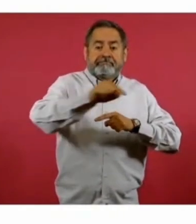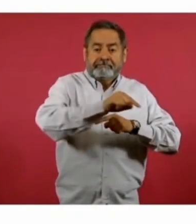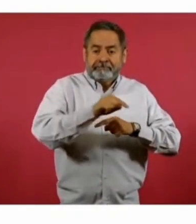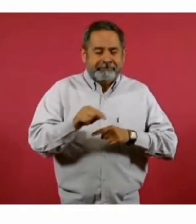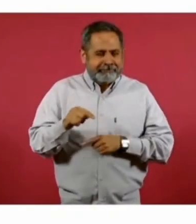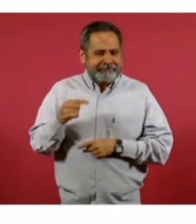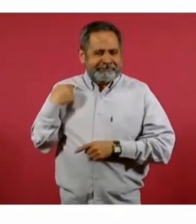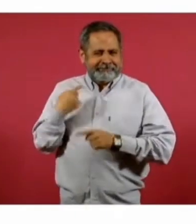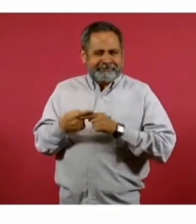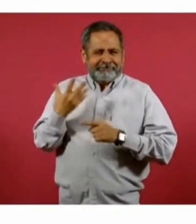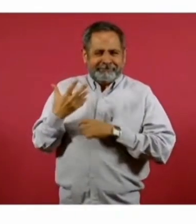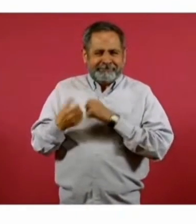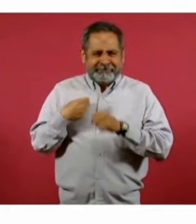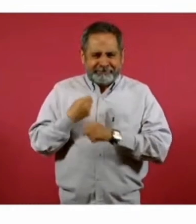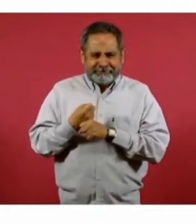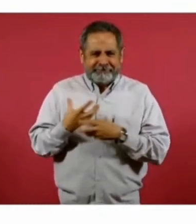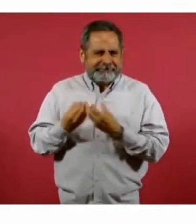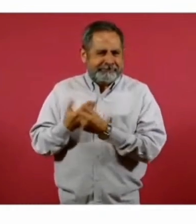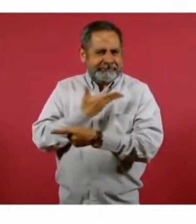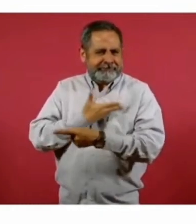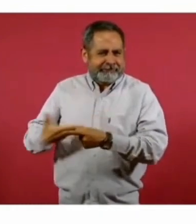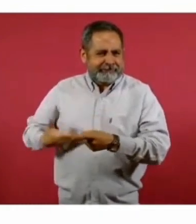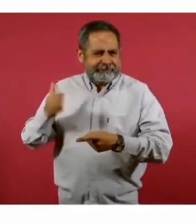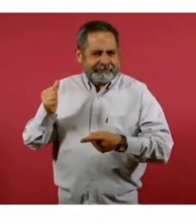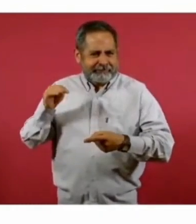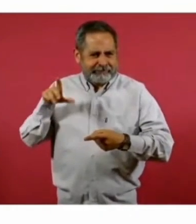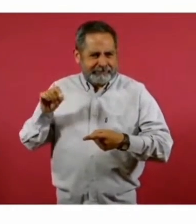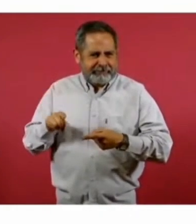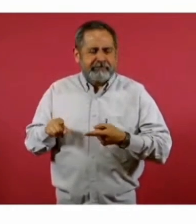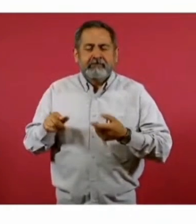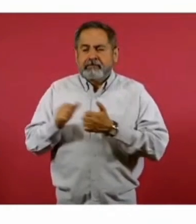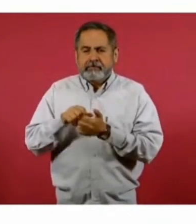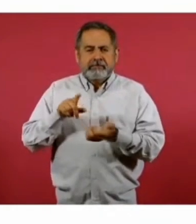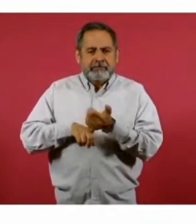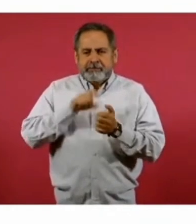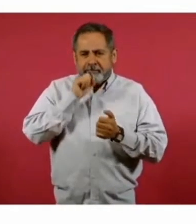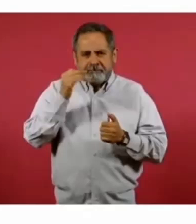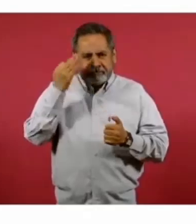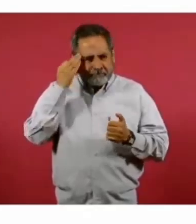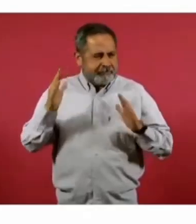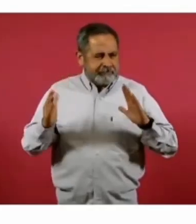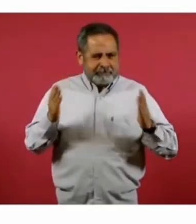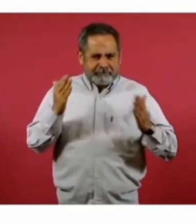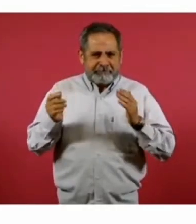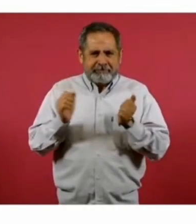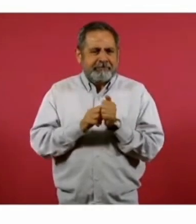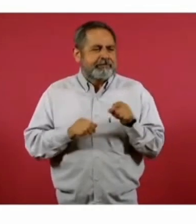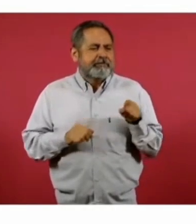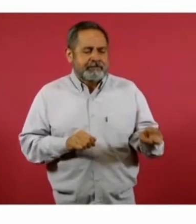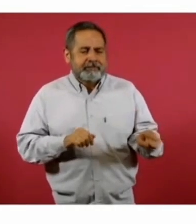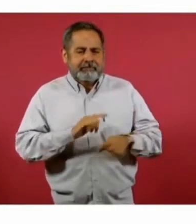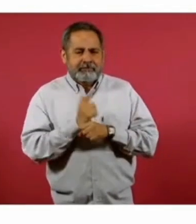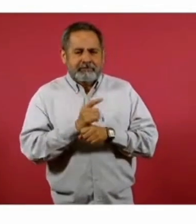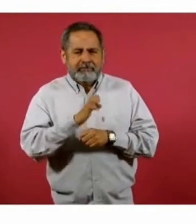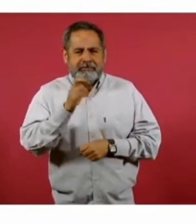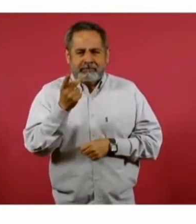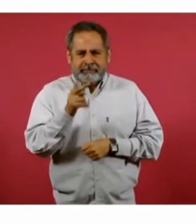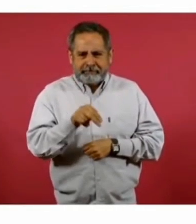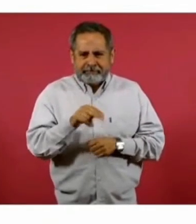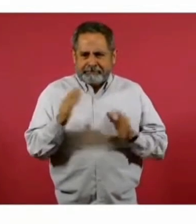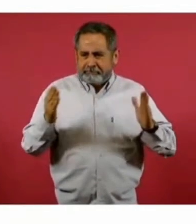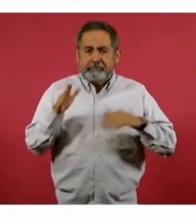sexenio del presidente Andrés Manuel López Obrador, con respecto al mismo periodo de la gestión del licenciado Enrique Peña